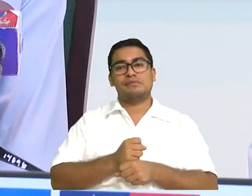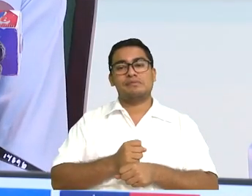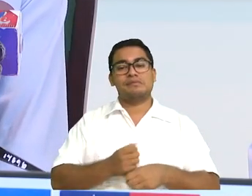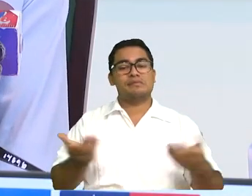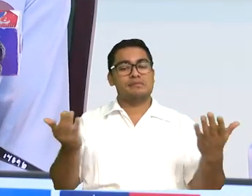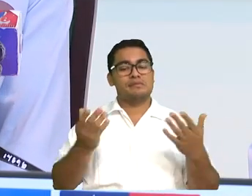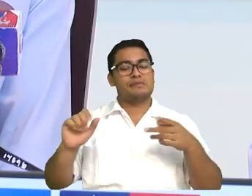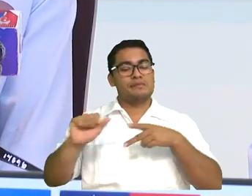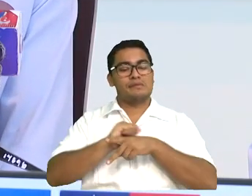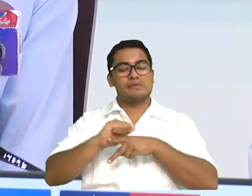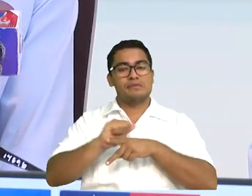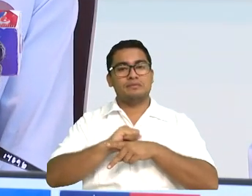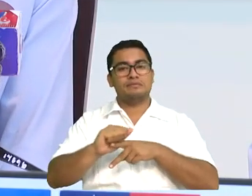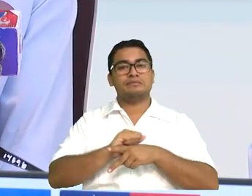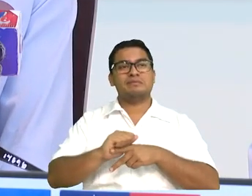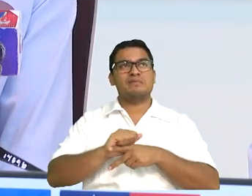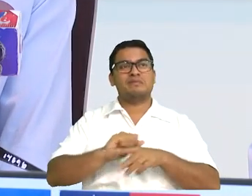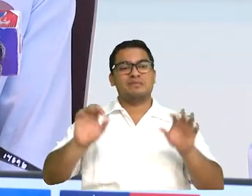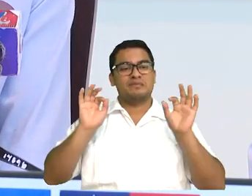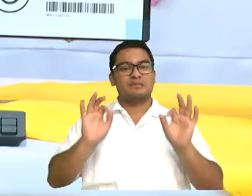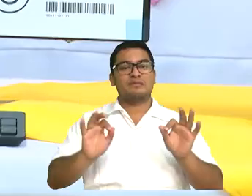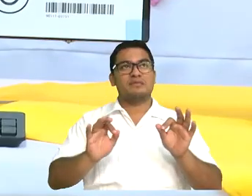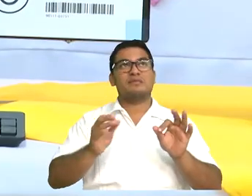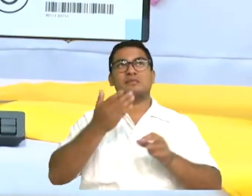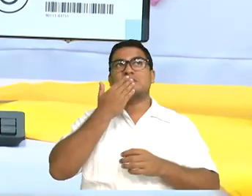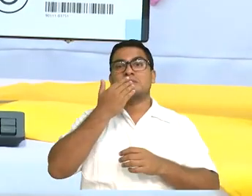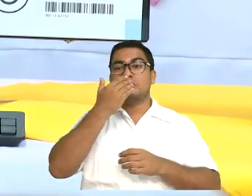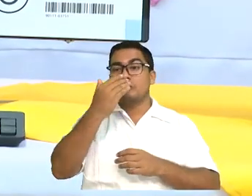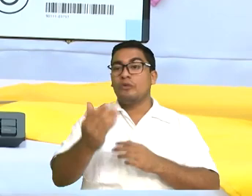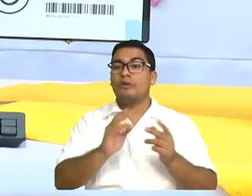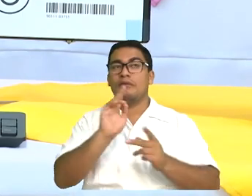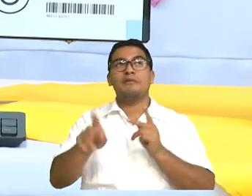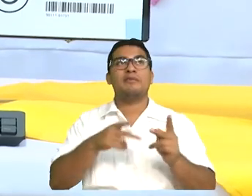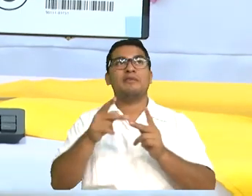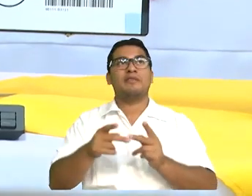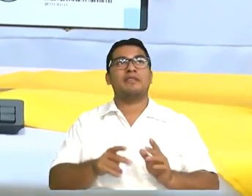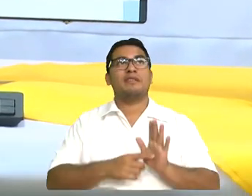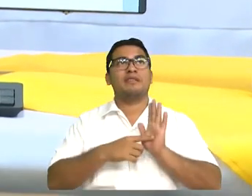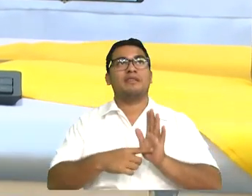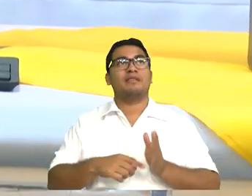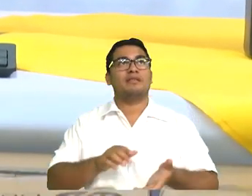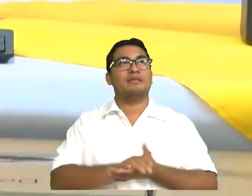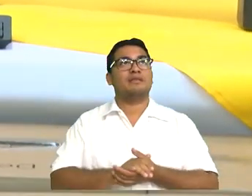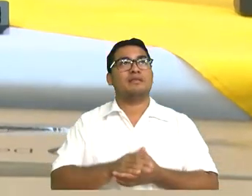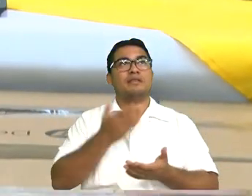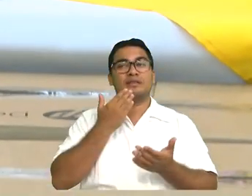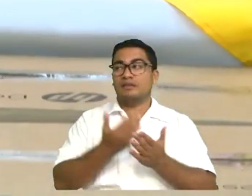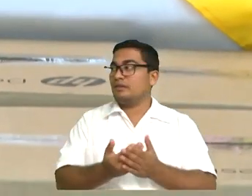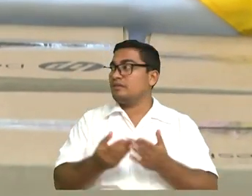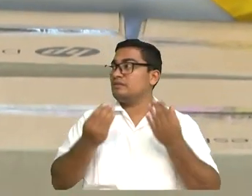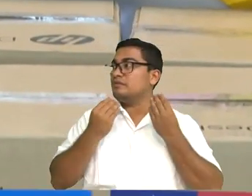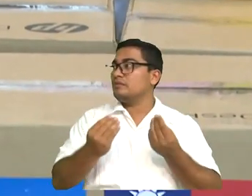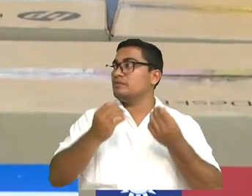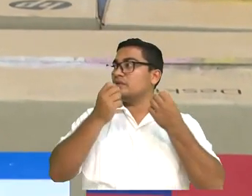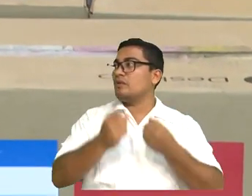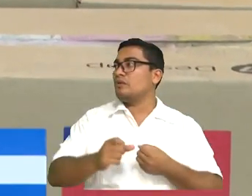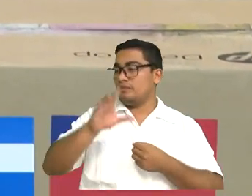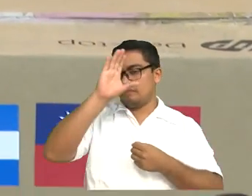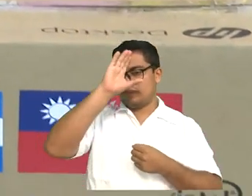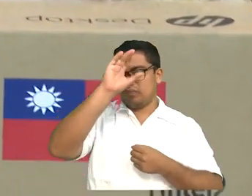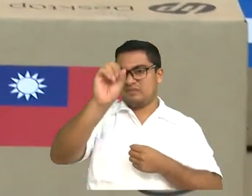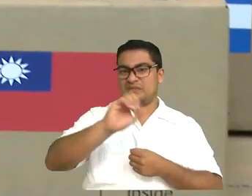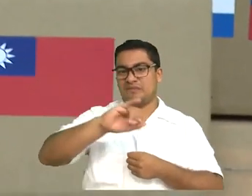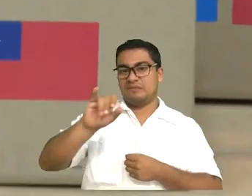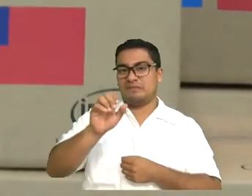implementación, ha tenido excelentes resultados. Muchas gracias, embajador Jaime Wu,